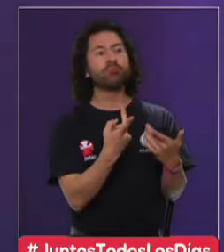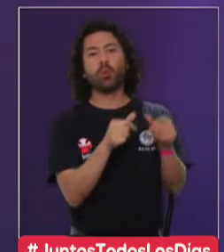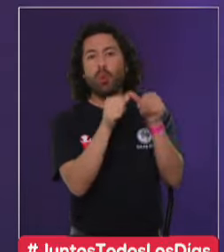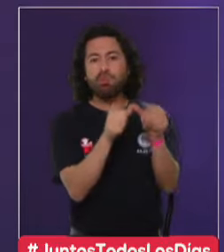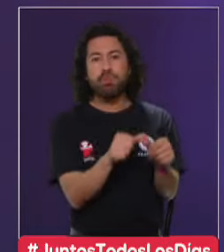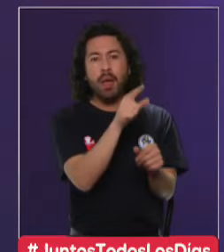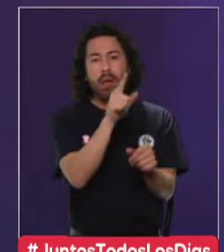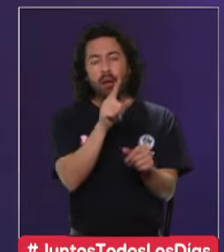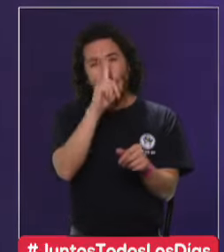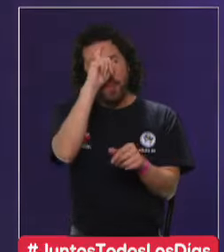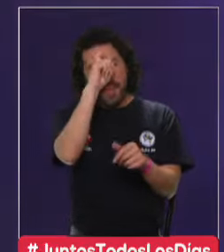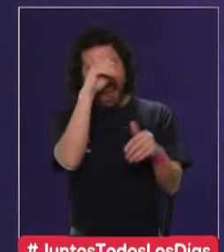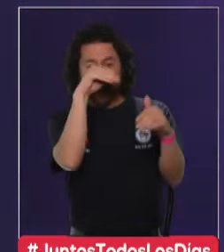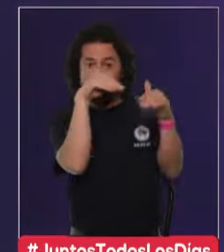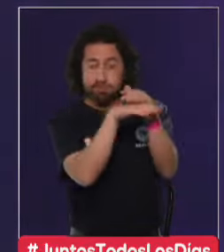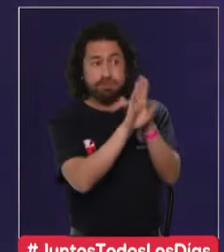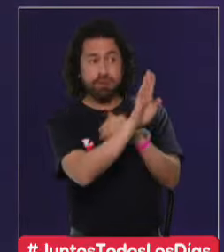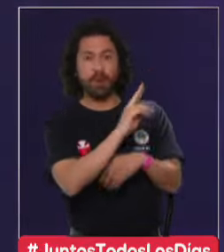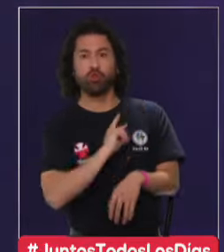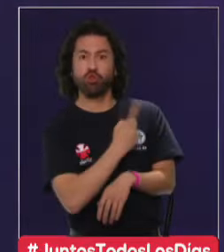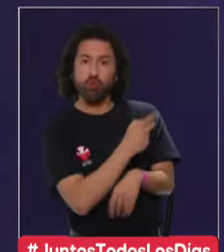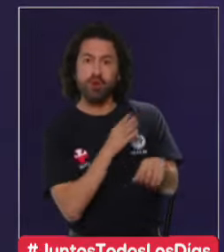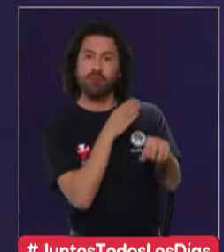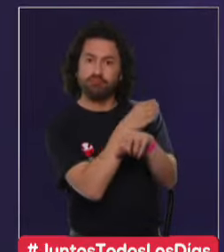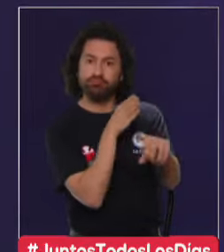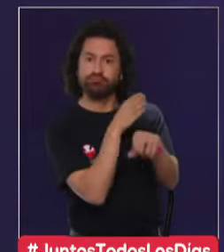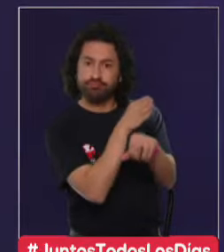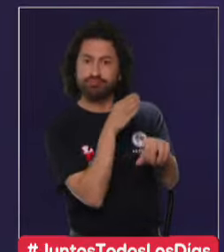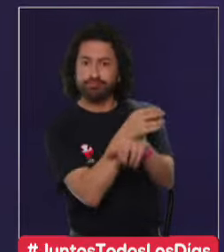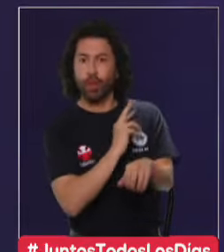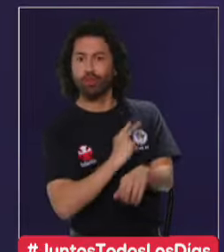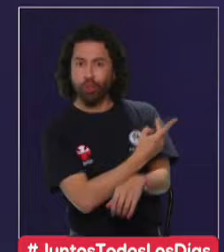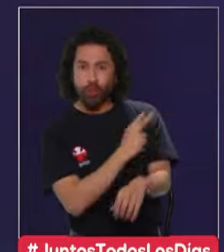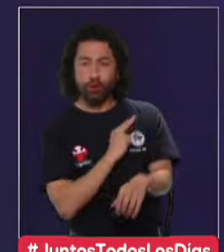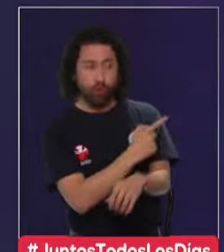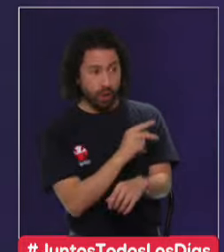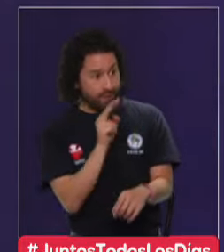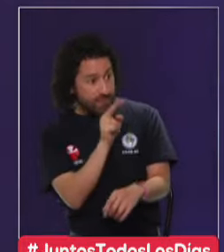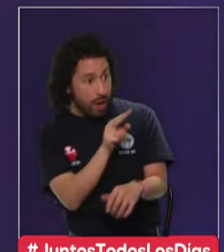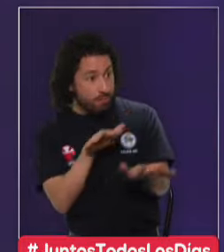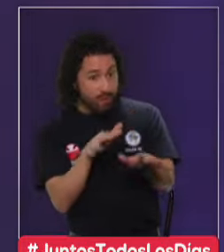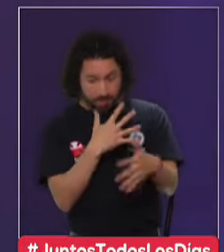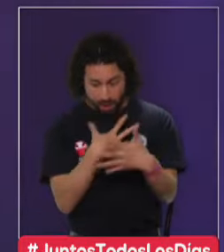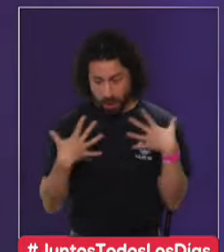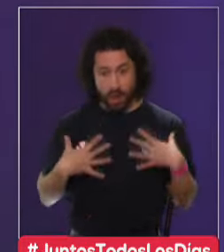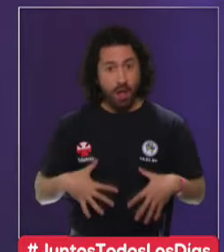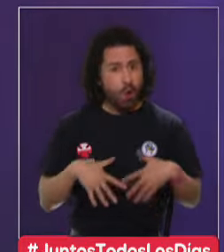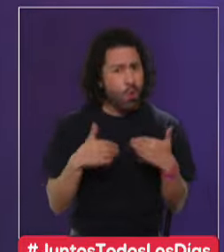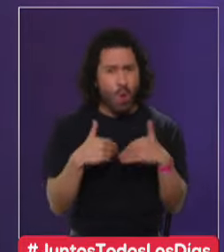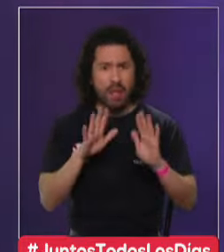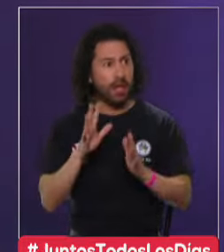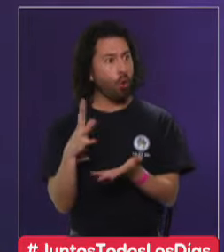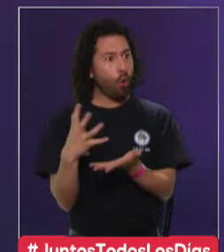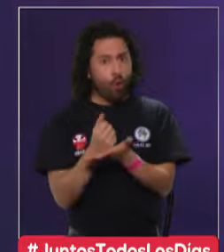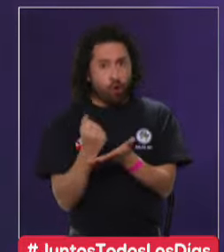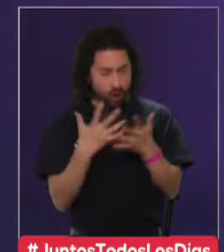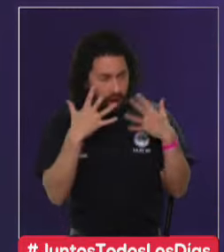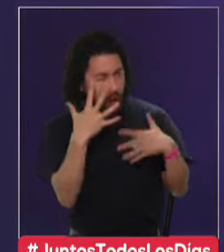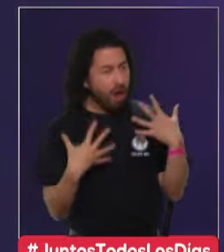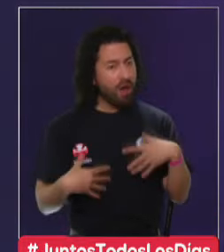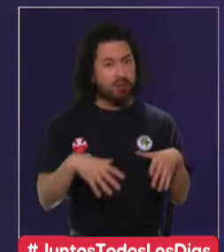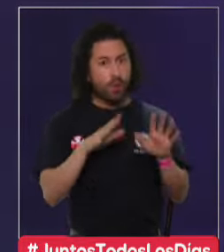y cuando había algún movimiento que ella hacía o al logro que